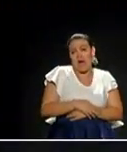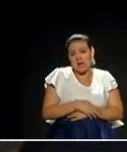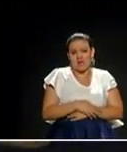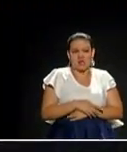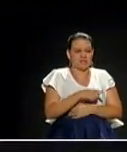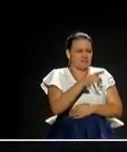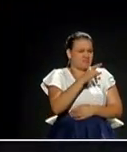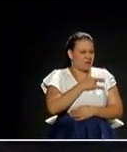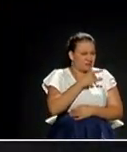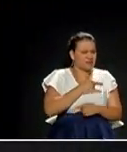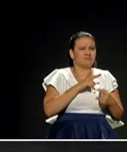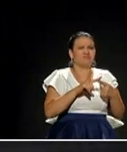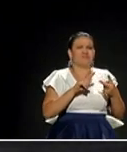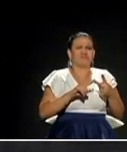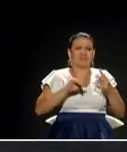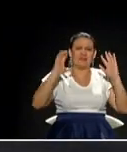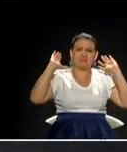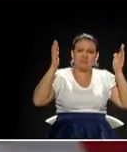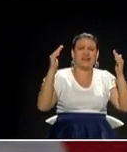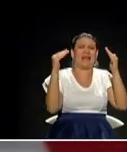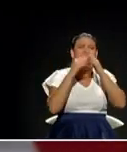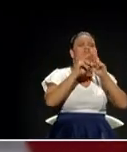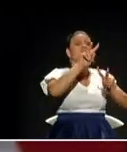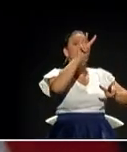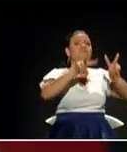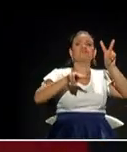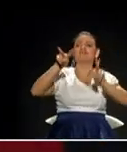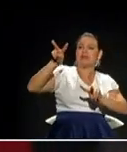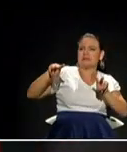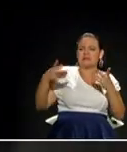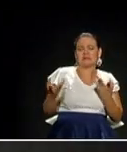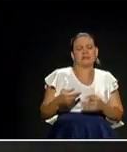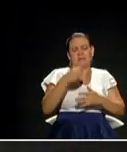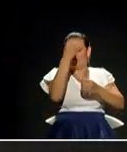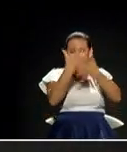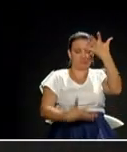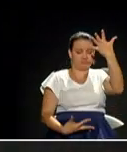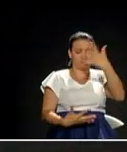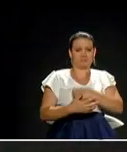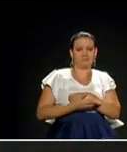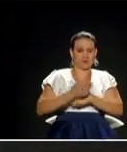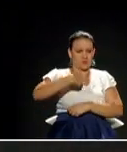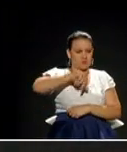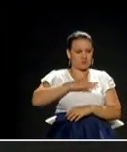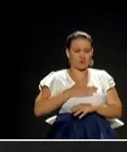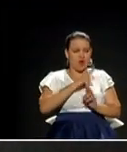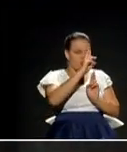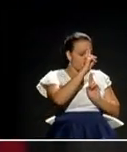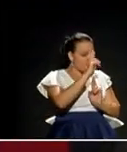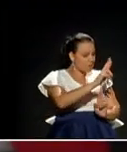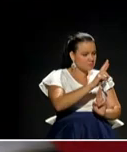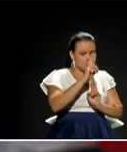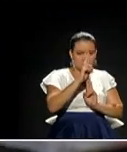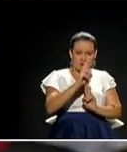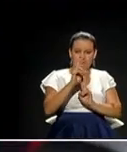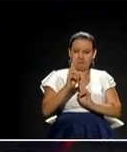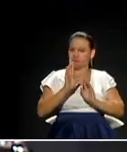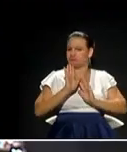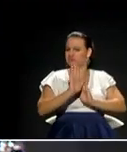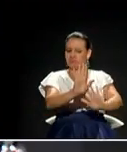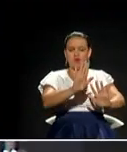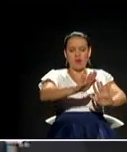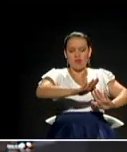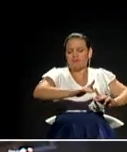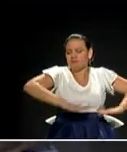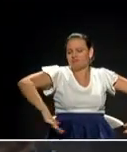universidades teatros museos como lo mencionaba ahora y nuestra apuesta será por supuesto respetar esa vocación potenciar la y hacer